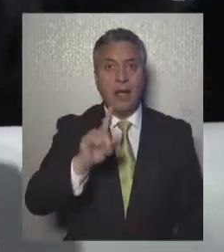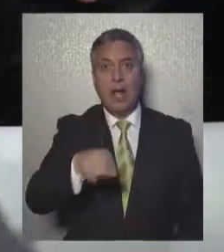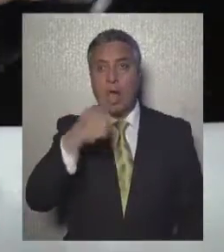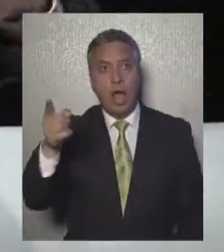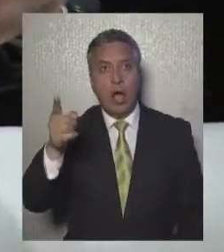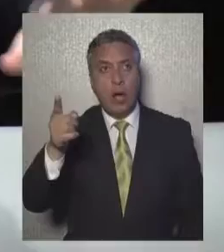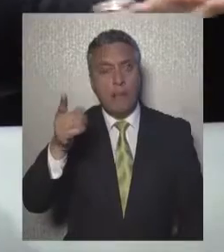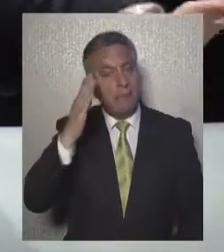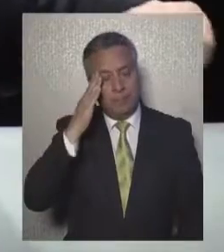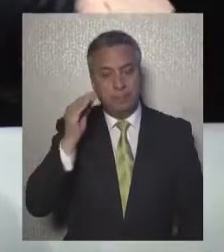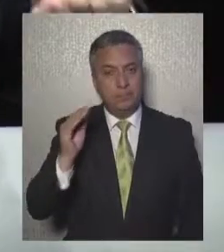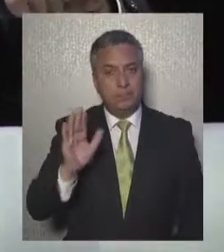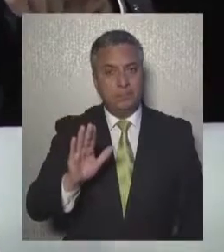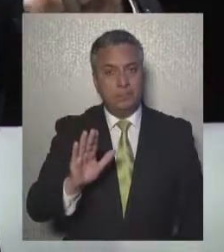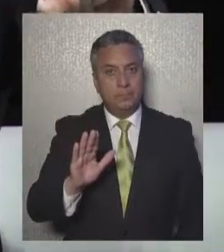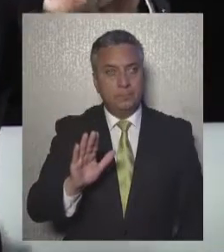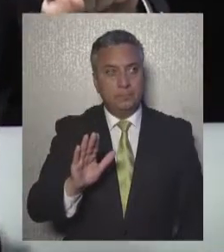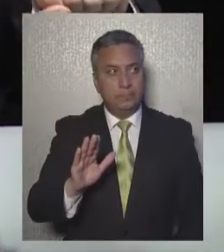me olvidó.